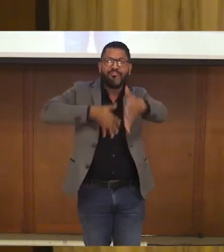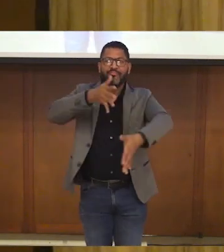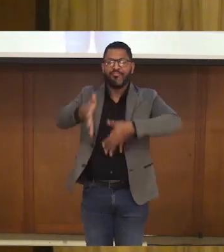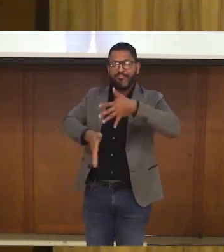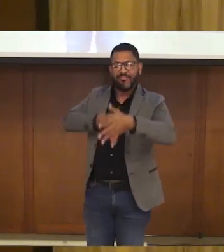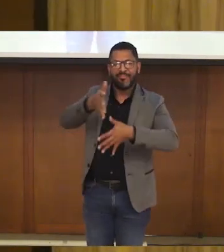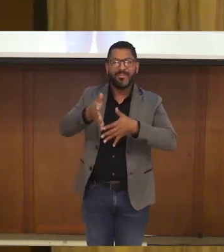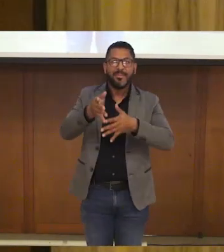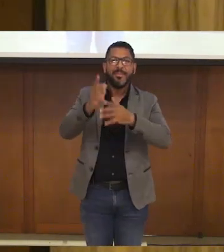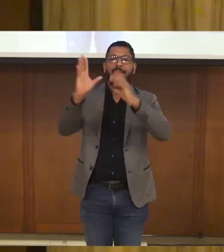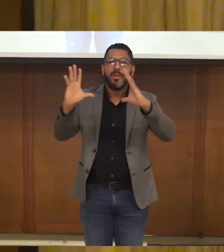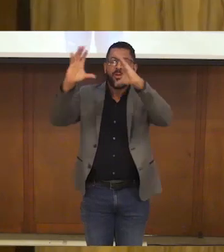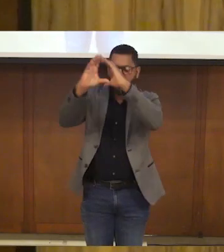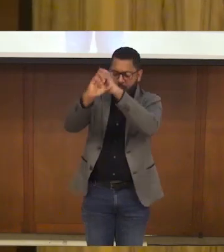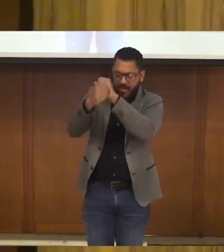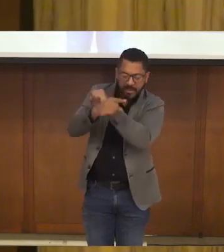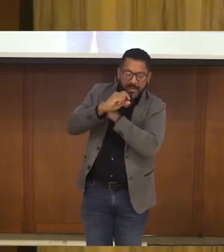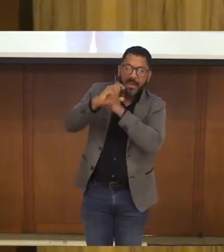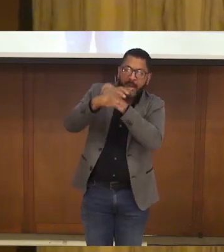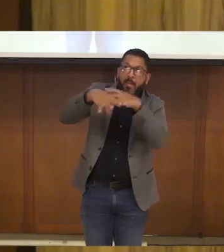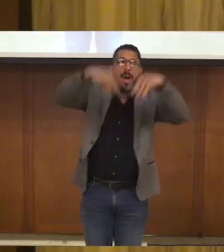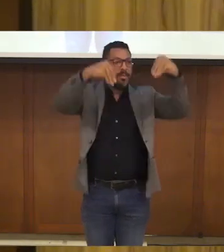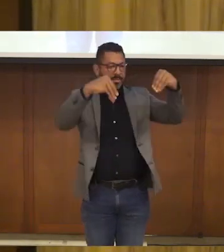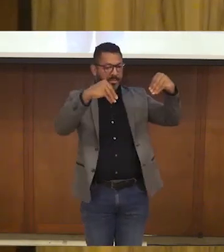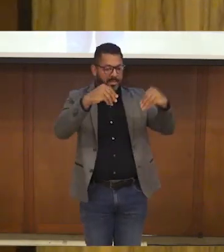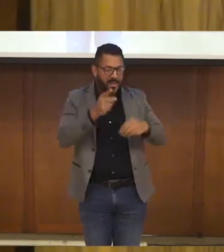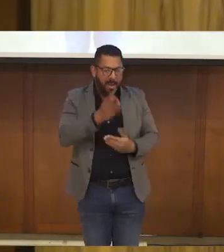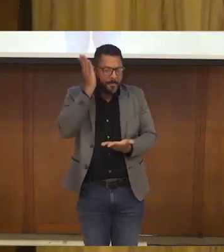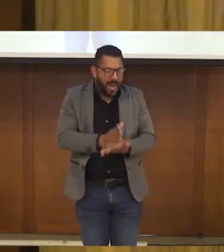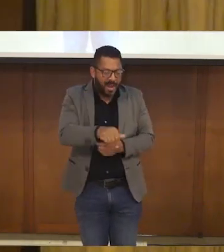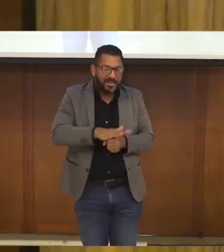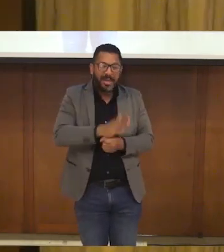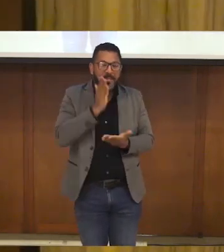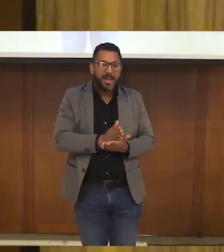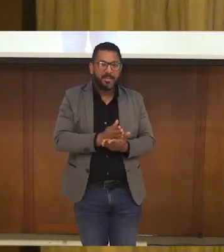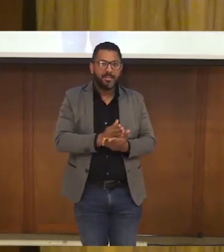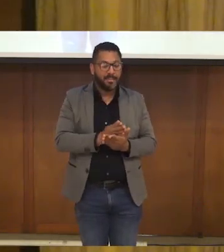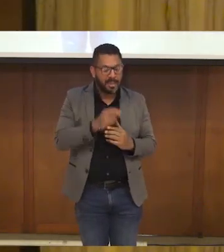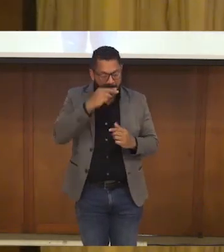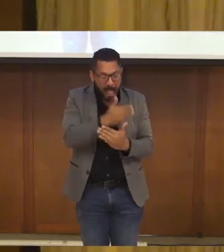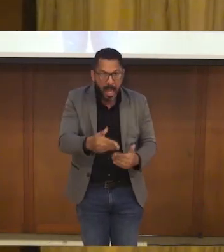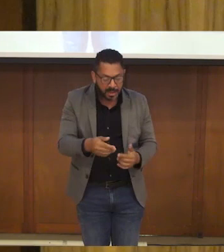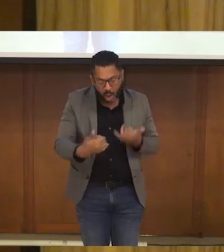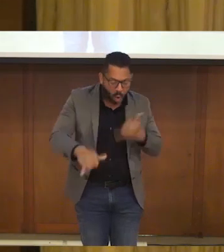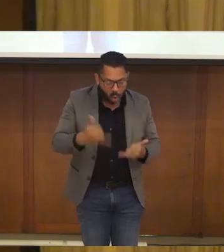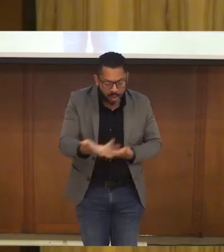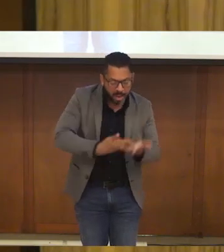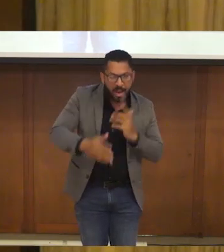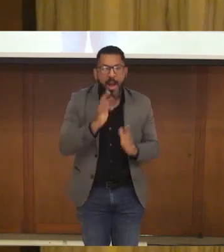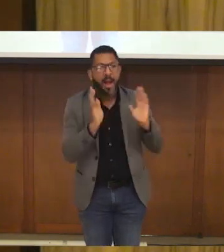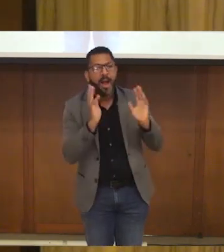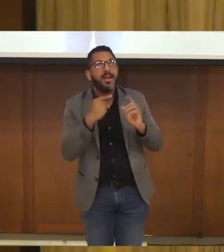de una noche en donde se fue la luz, hay un suceso particular y donde hay una conversación entre niños jugando